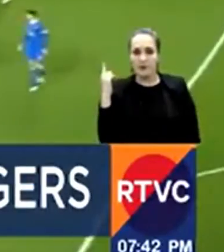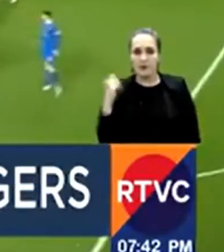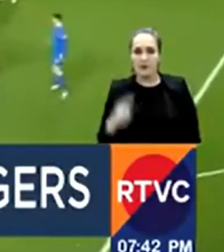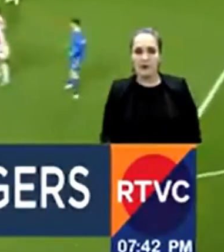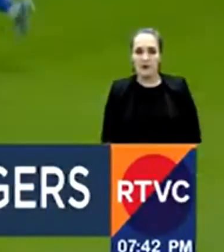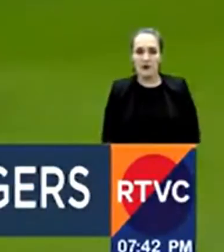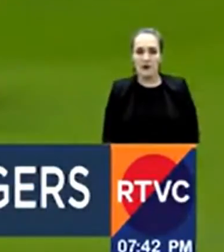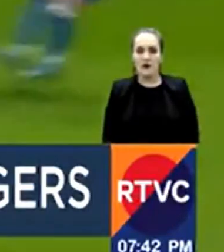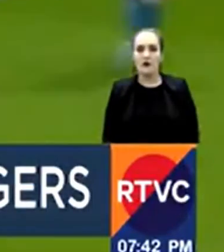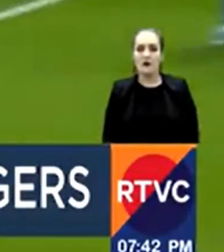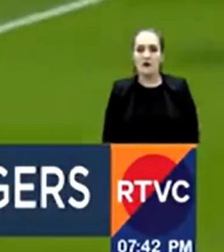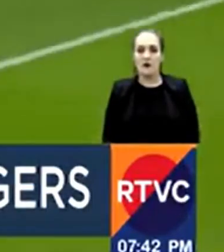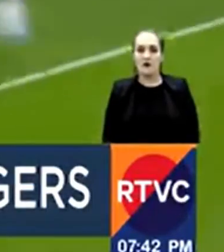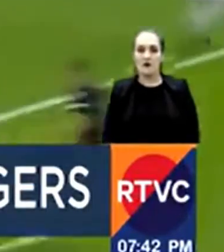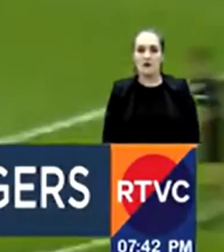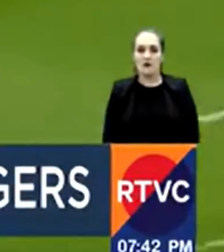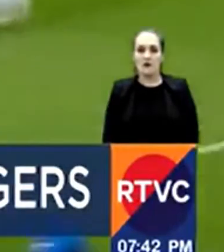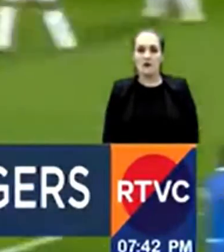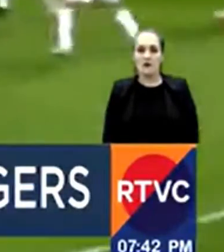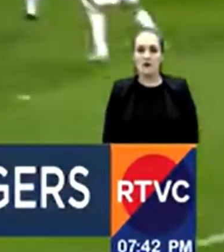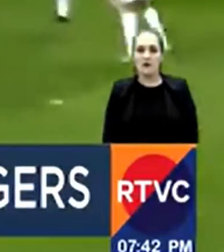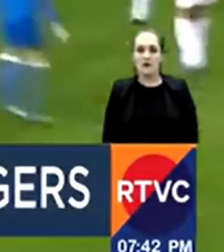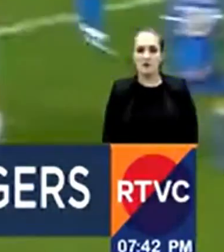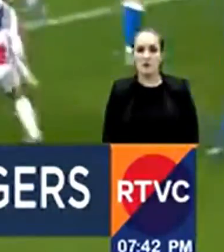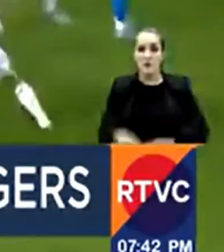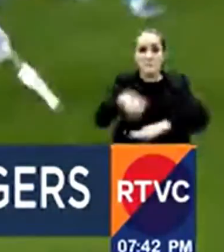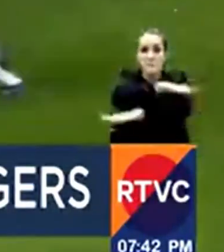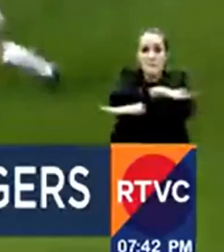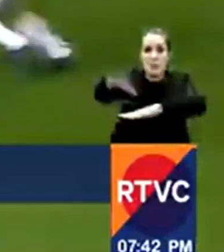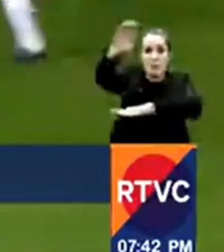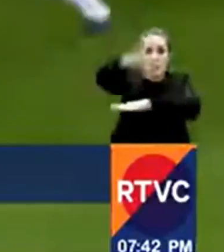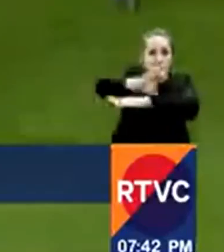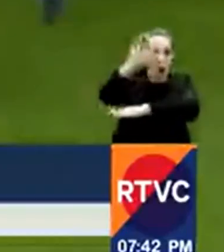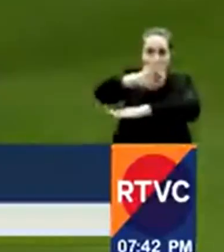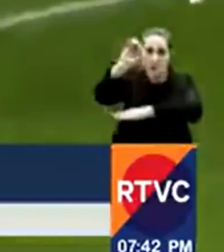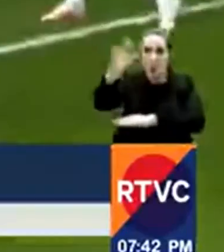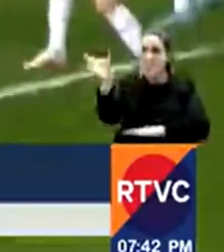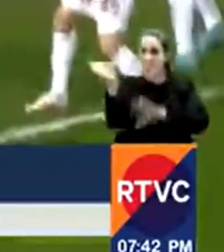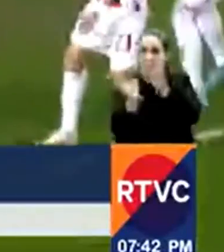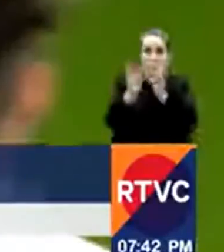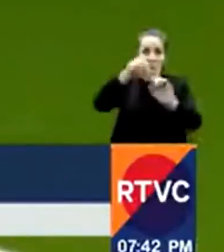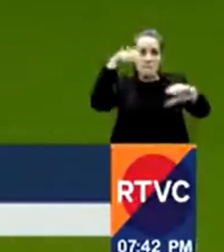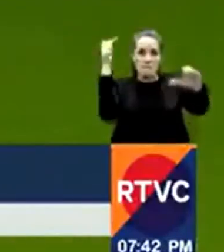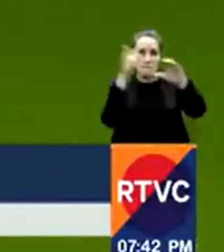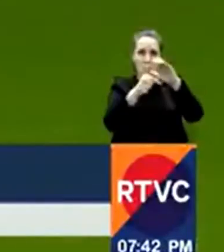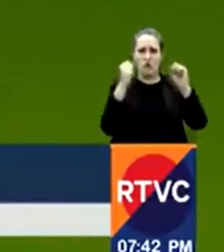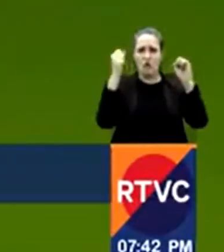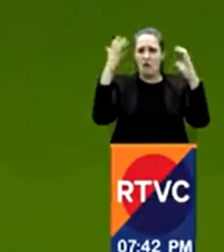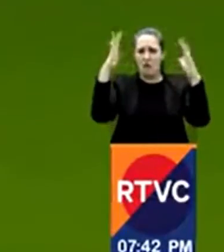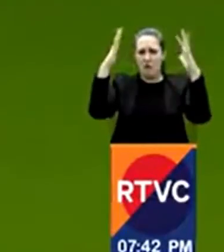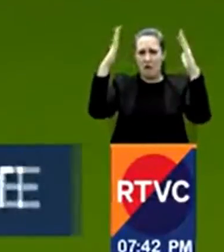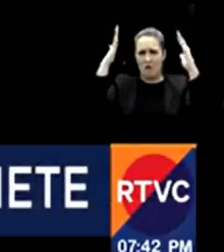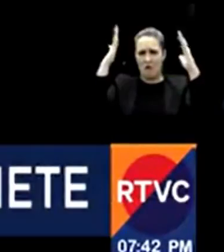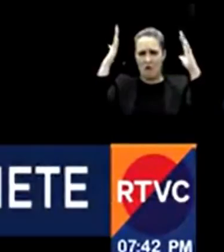balón marcó el segundo gol en el Ibrox Stadium, en el que además fue ovacionado.